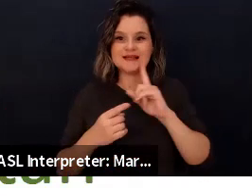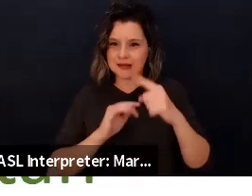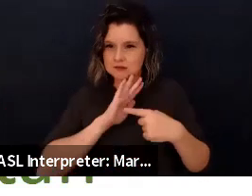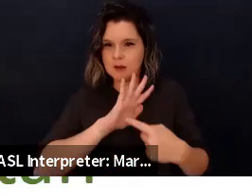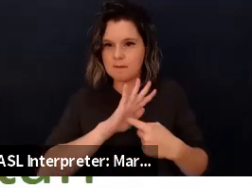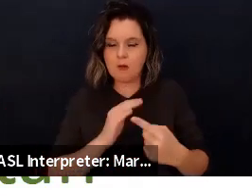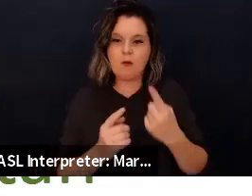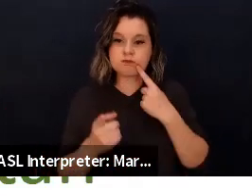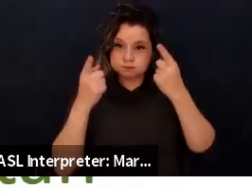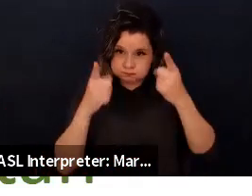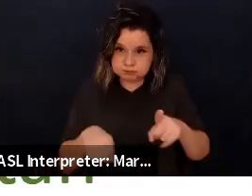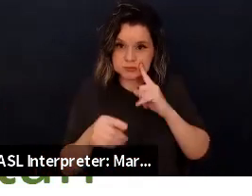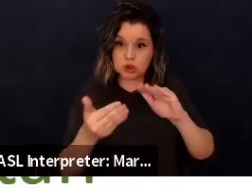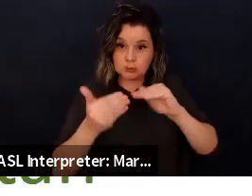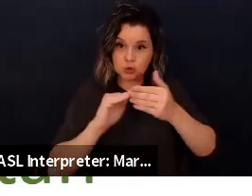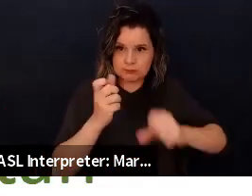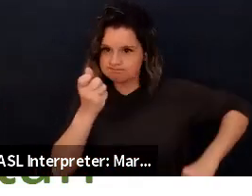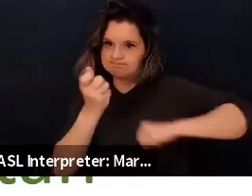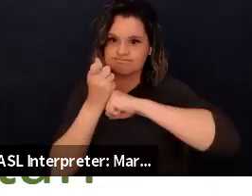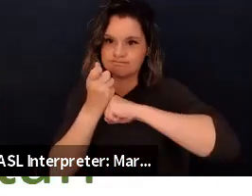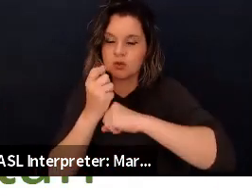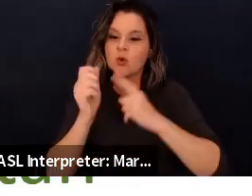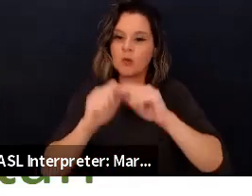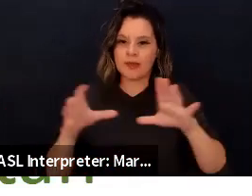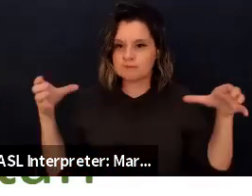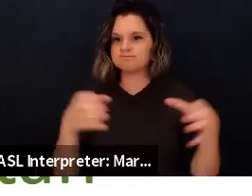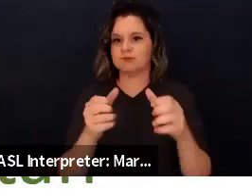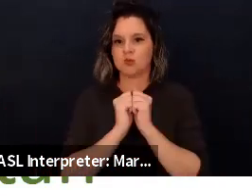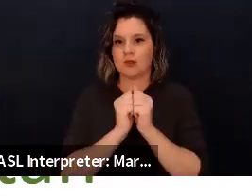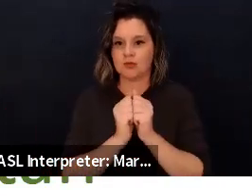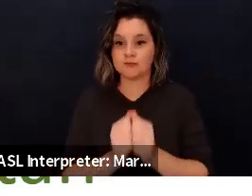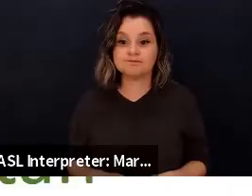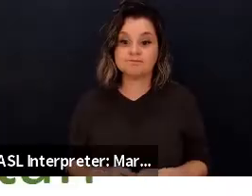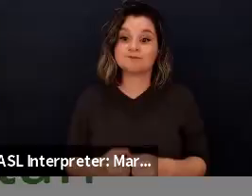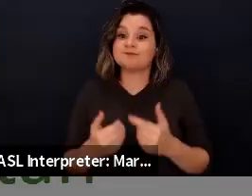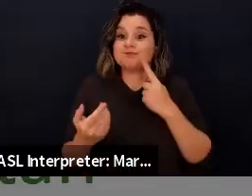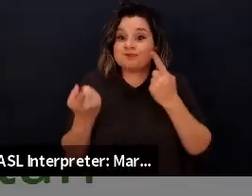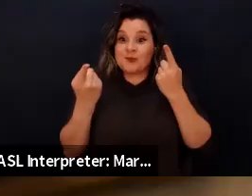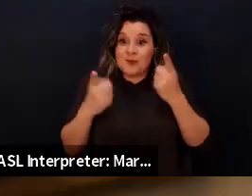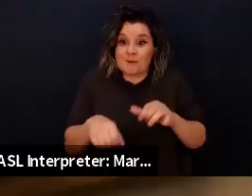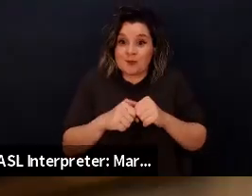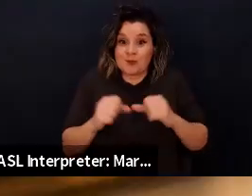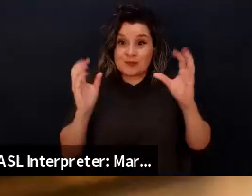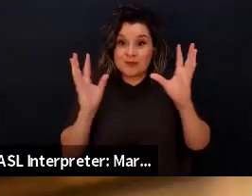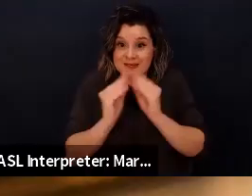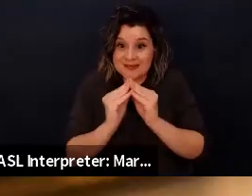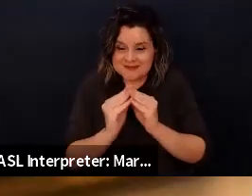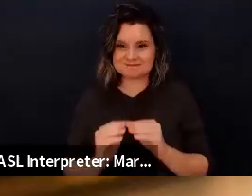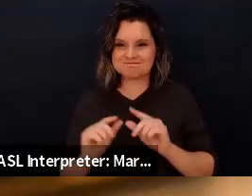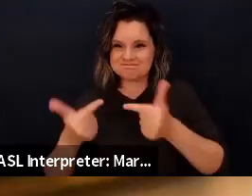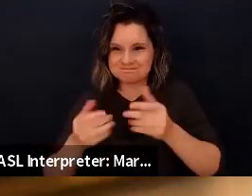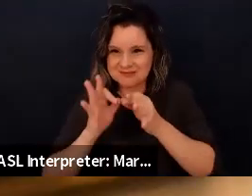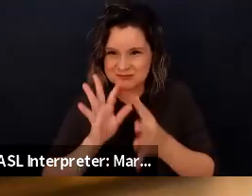que puede ser la comunidad cuando organizan. Entonces, ¿qué pasó con esas juntas?